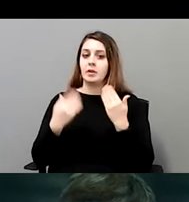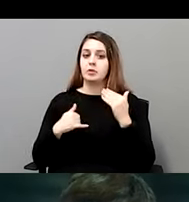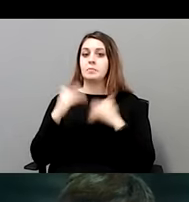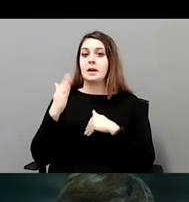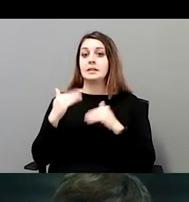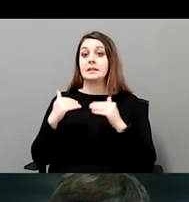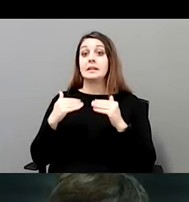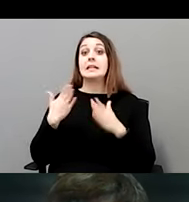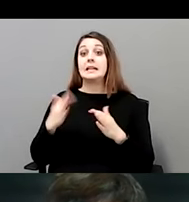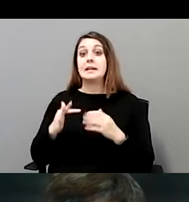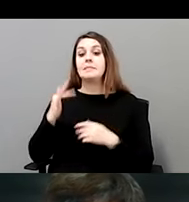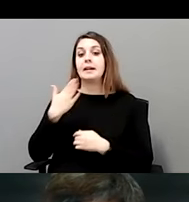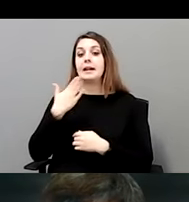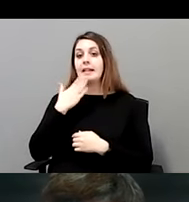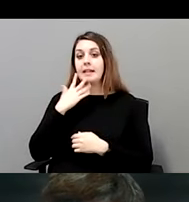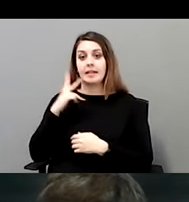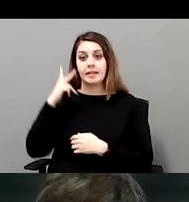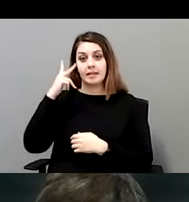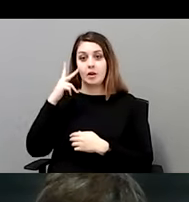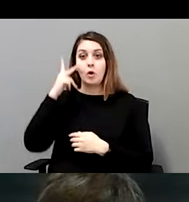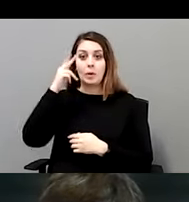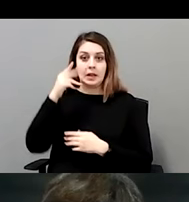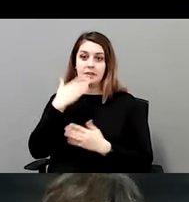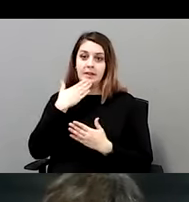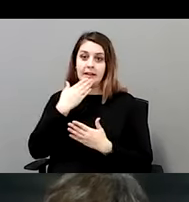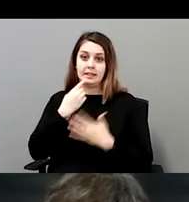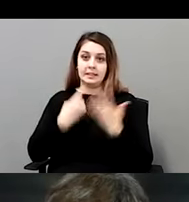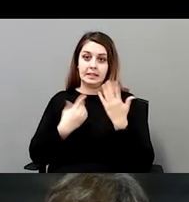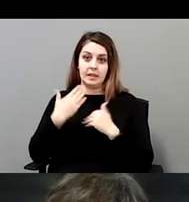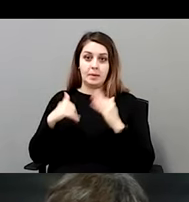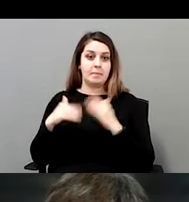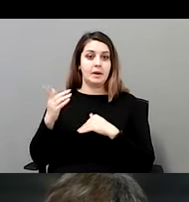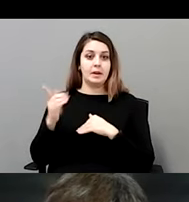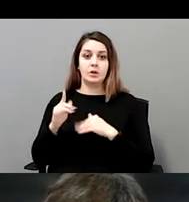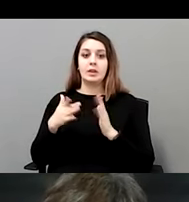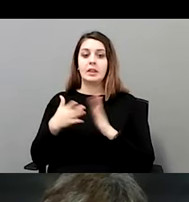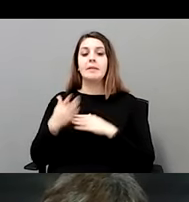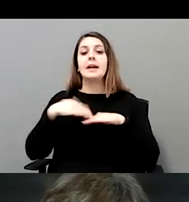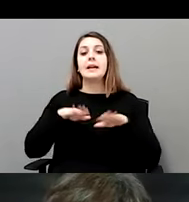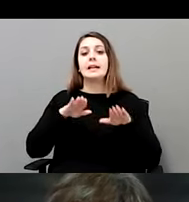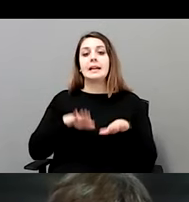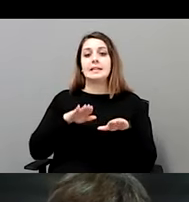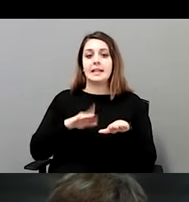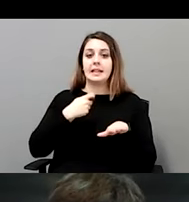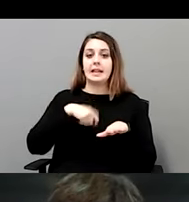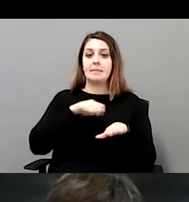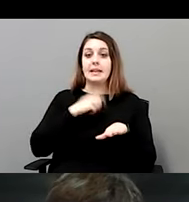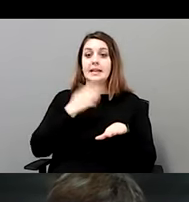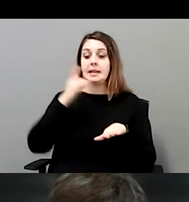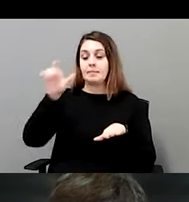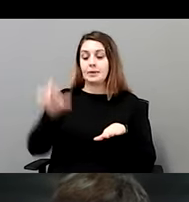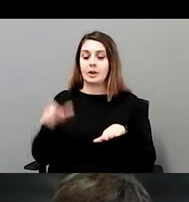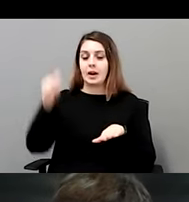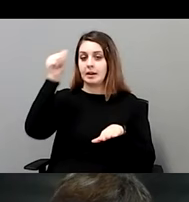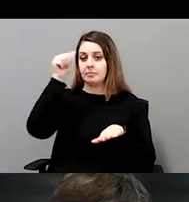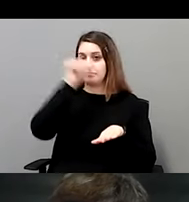Tiene que tener residencia legal en España. Si es extranjero, claro, o extranjera, y tiene